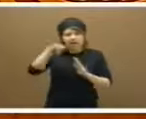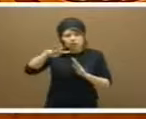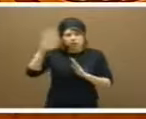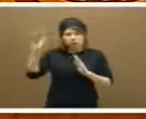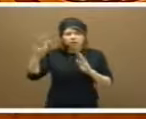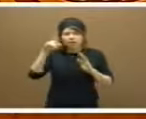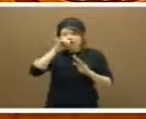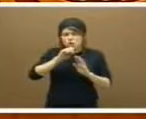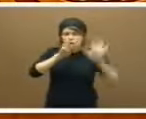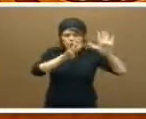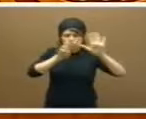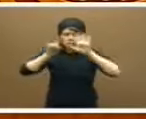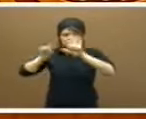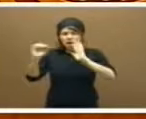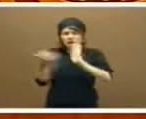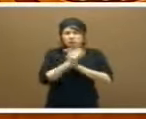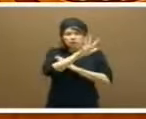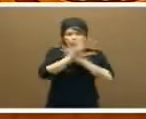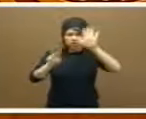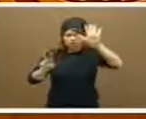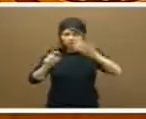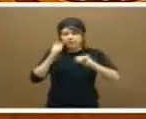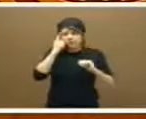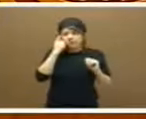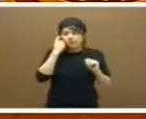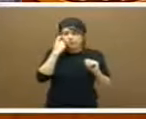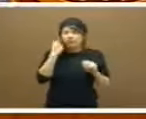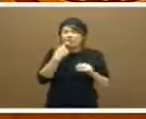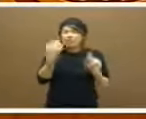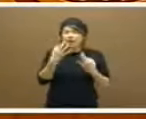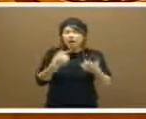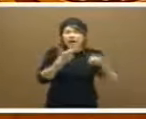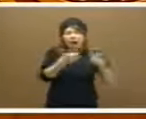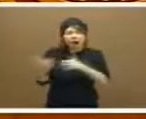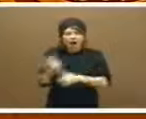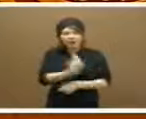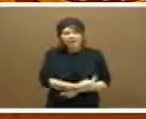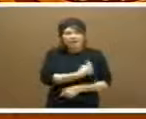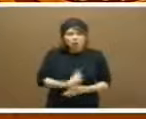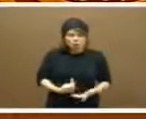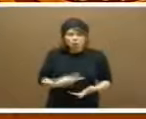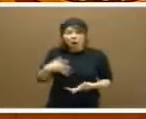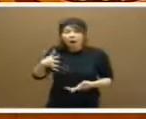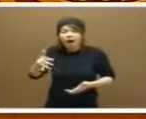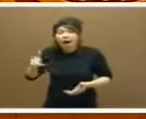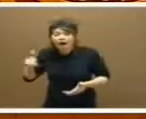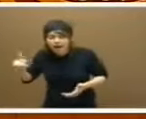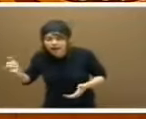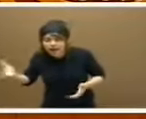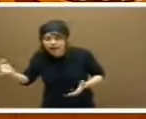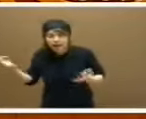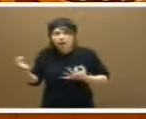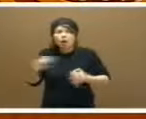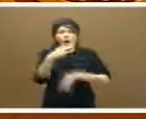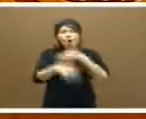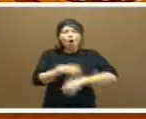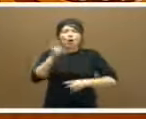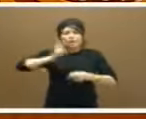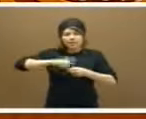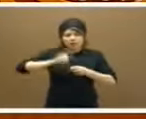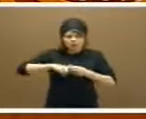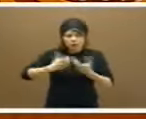año 86, en el artículo 57, establece que las áreas de salud tendrán, entre otras cosas, órganos de